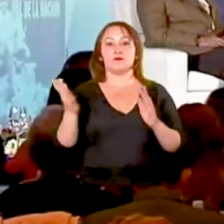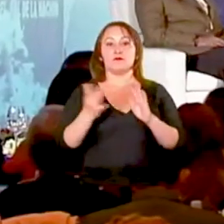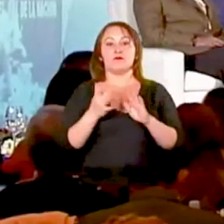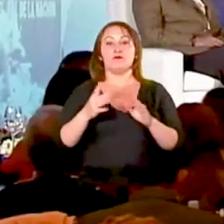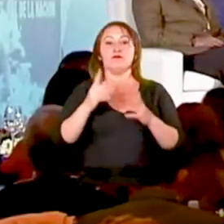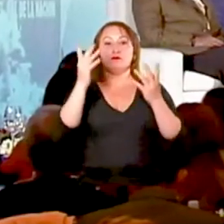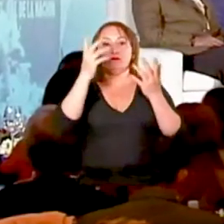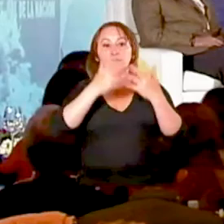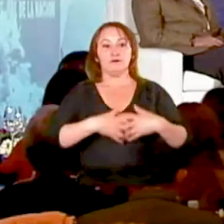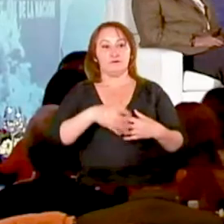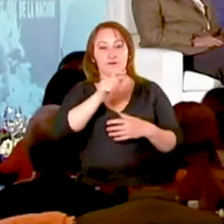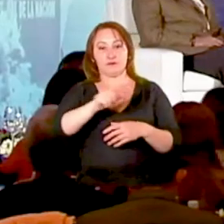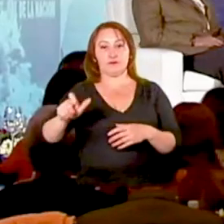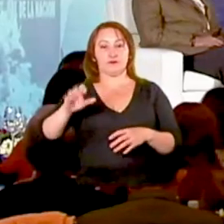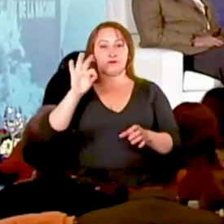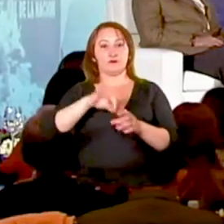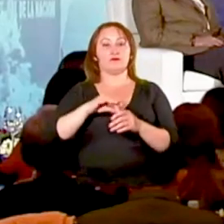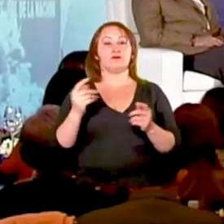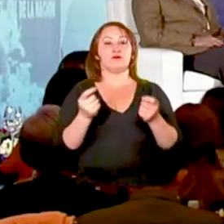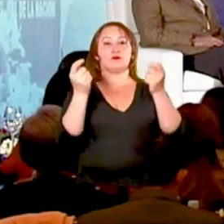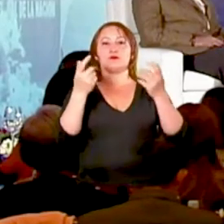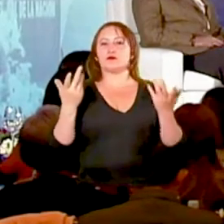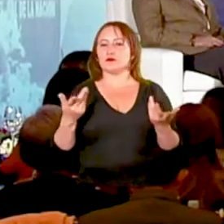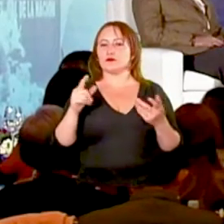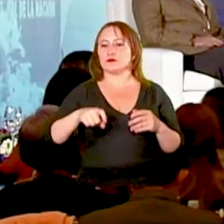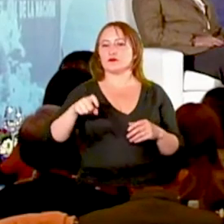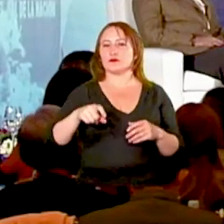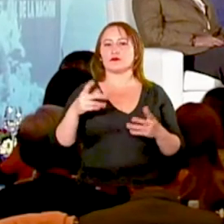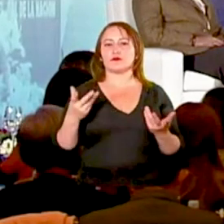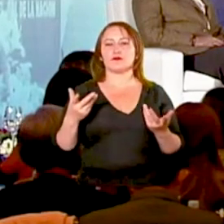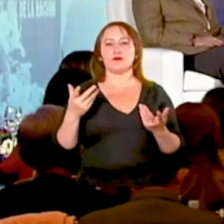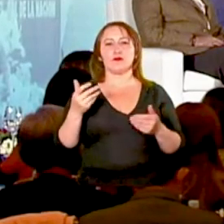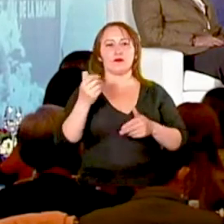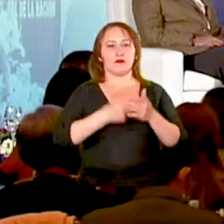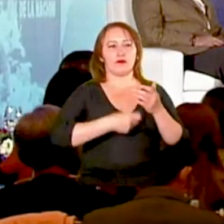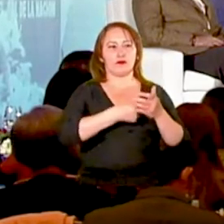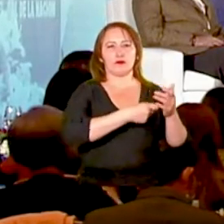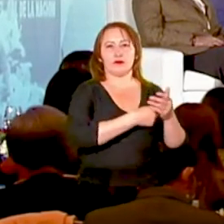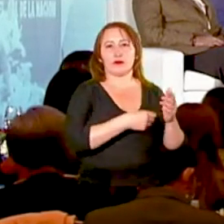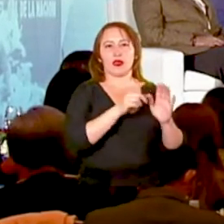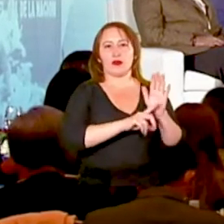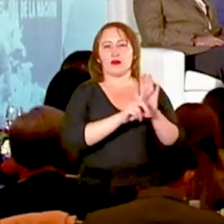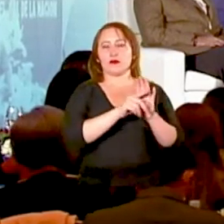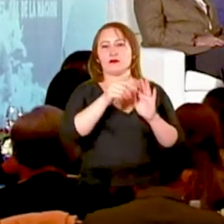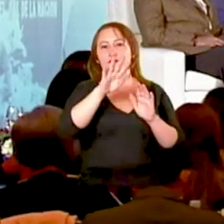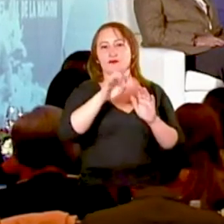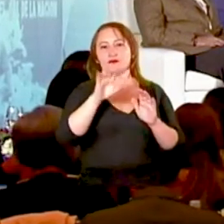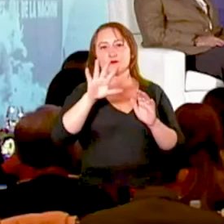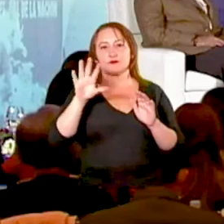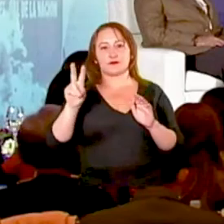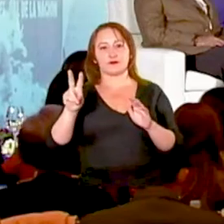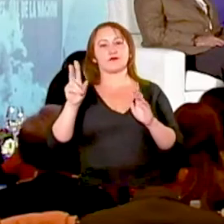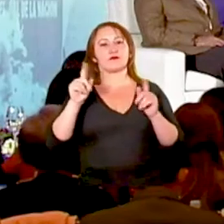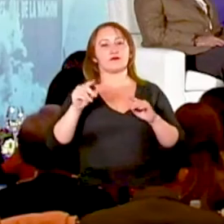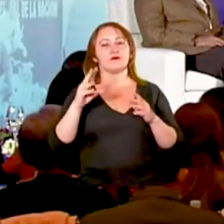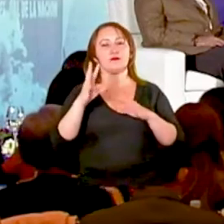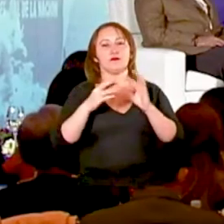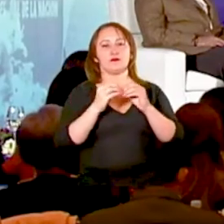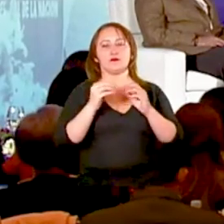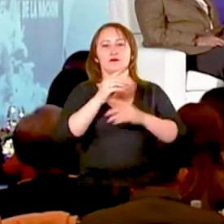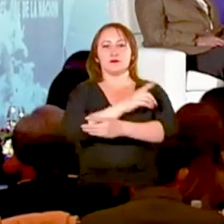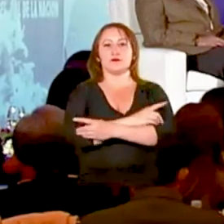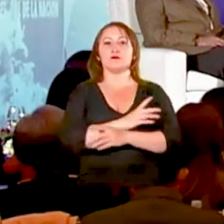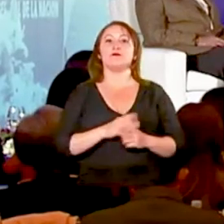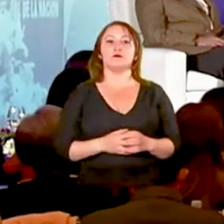los funcionarios de elección popular, además de la necesidad de hacer unas correcciones a la ley 1952 o código disciplinario. Pero